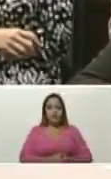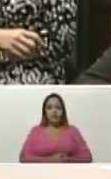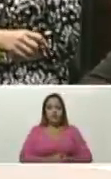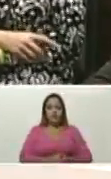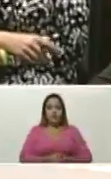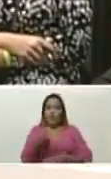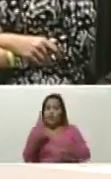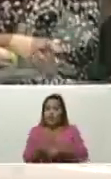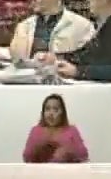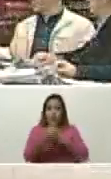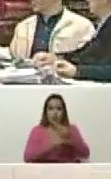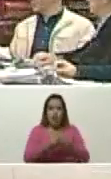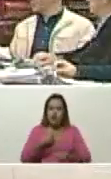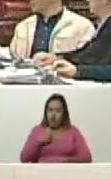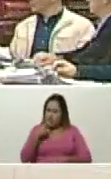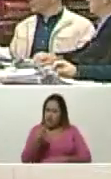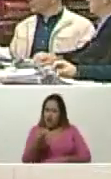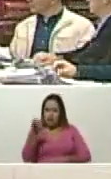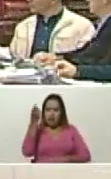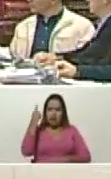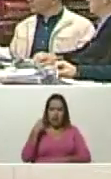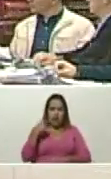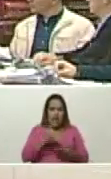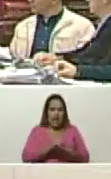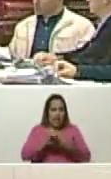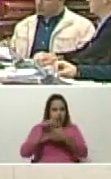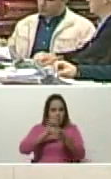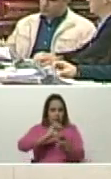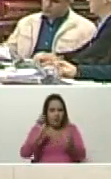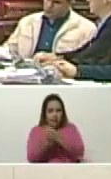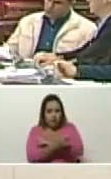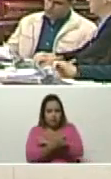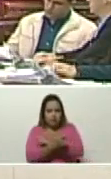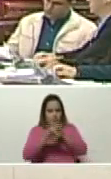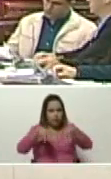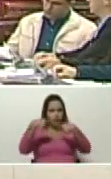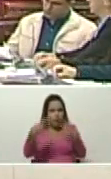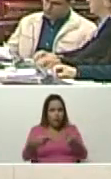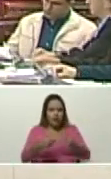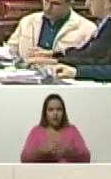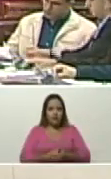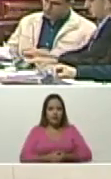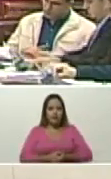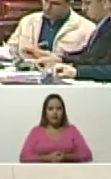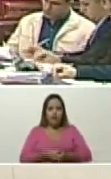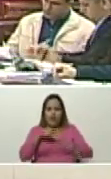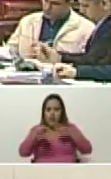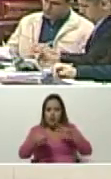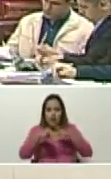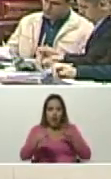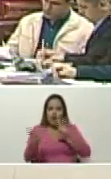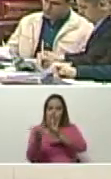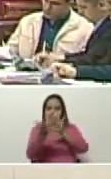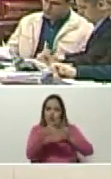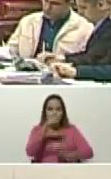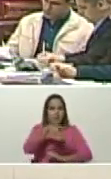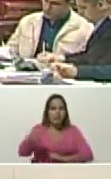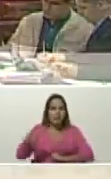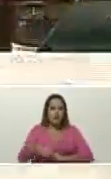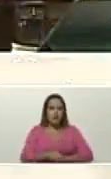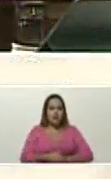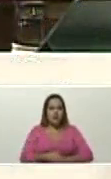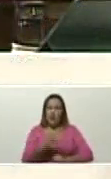Tenemos que construir, yo decía ayer, un liderazgo transformador, renovador, vinculado a la gente. Y